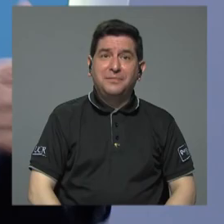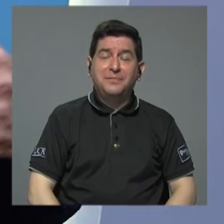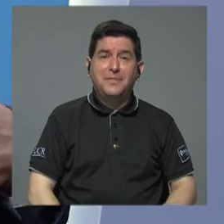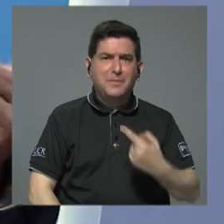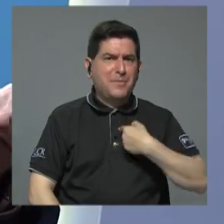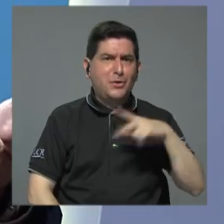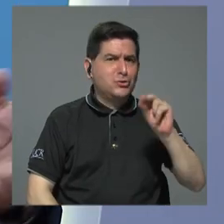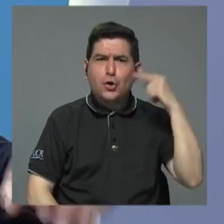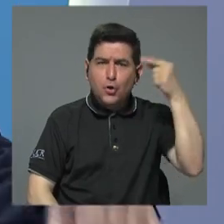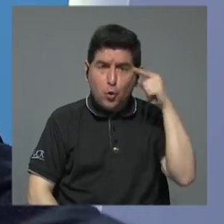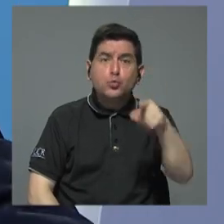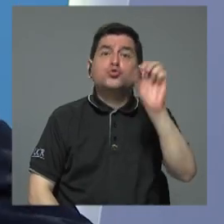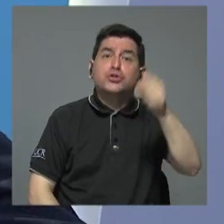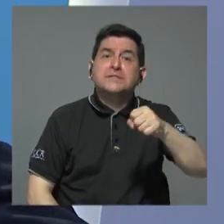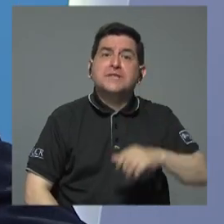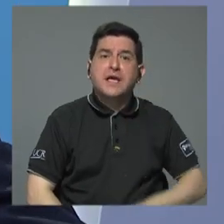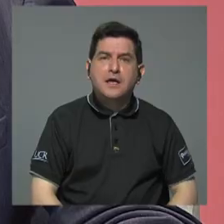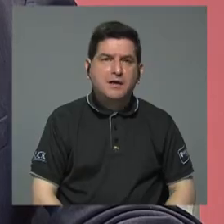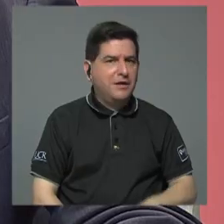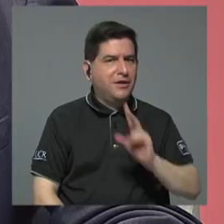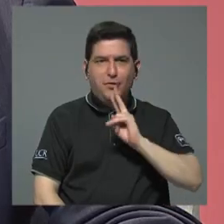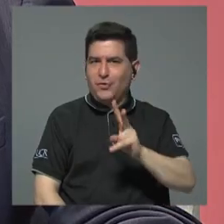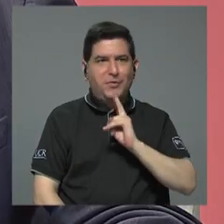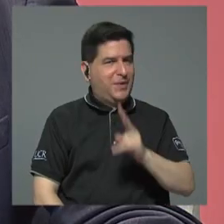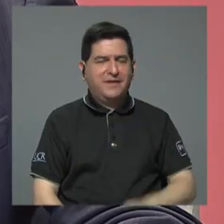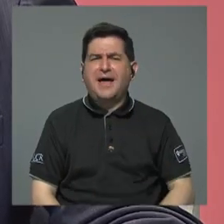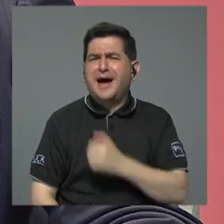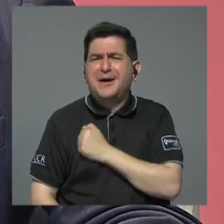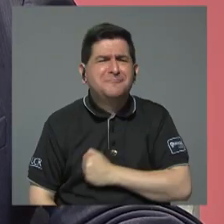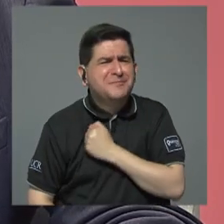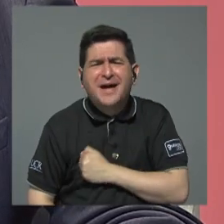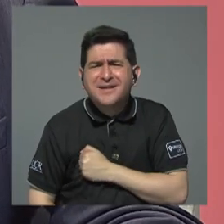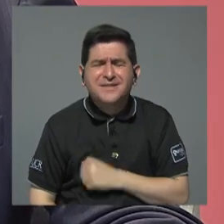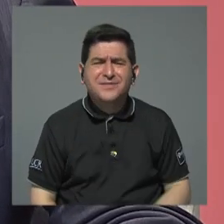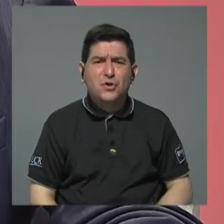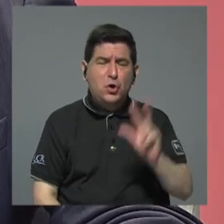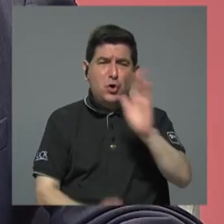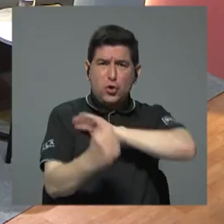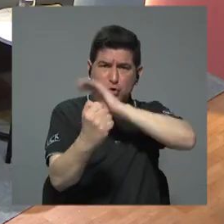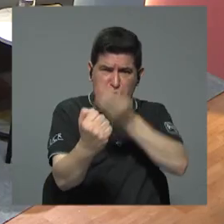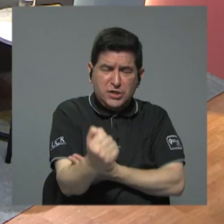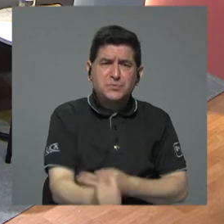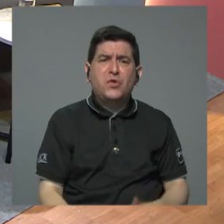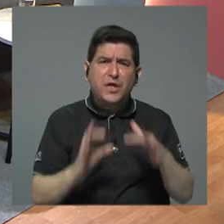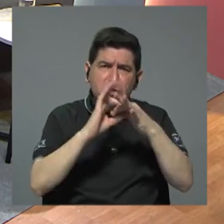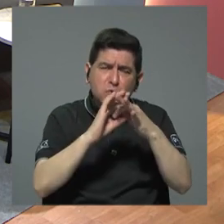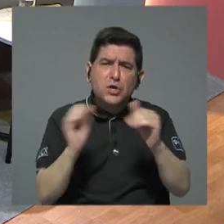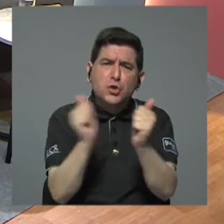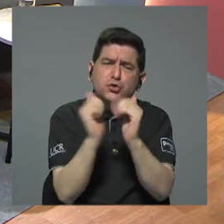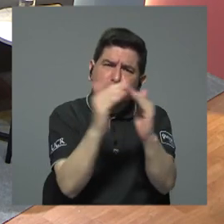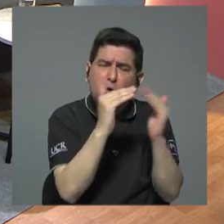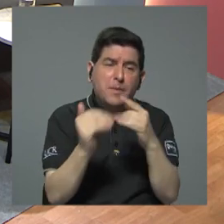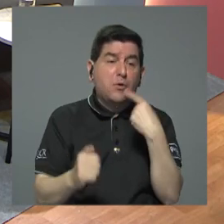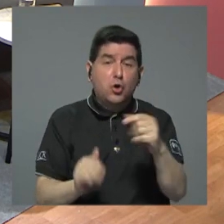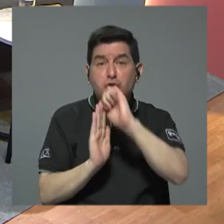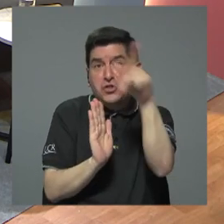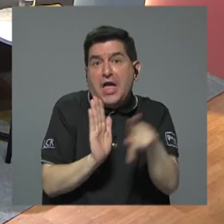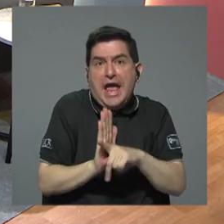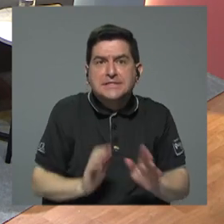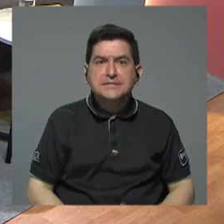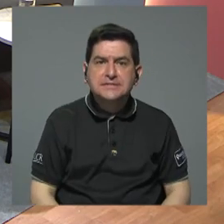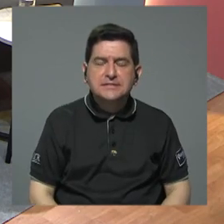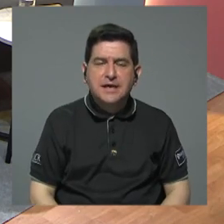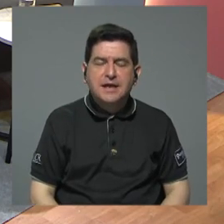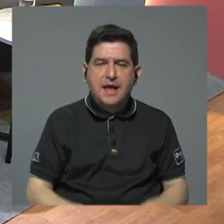yo no estoy en el gobierno, usted sí está en el gobierno. No, no es cierto. No, perdón, los tres poderes no forman el gobierno junto con el pueblo. Eso es lo que dice la Constitución. Le